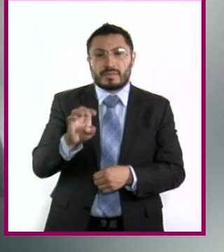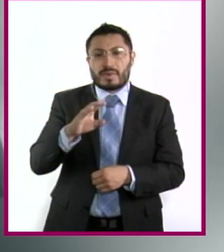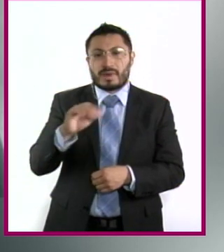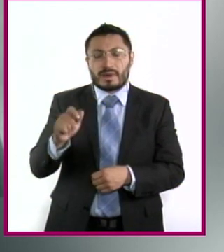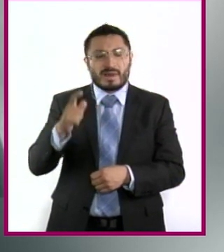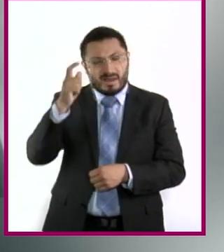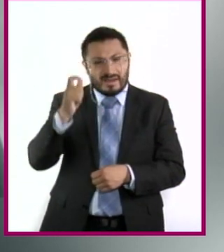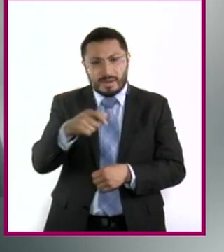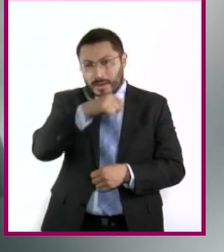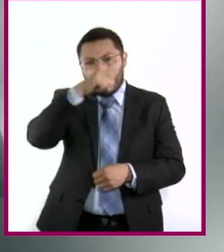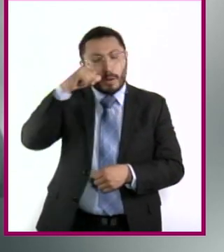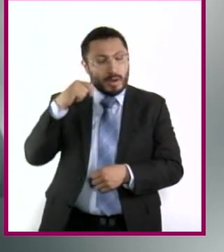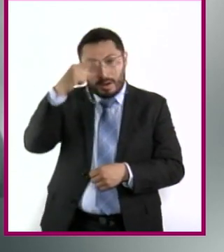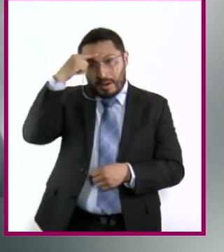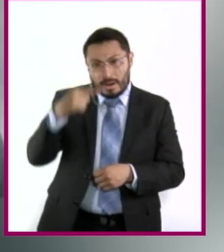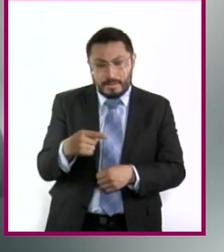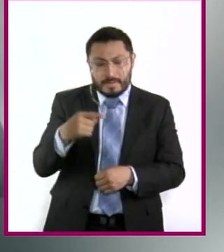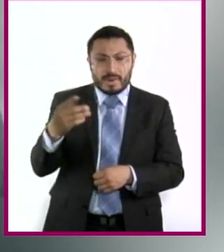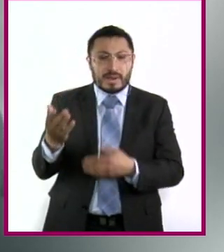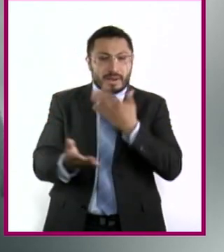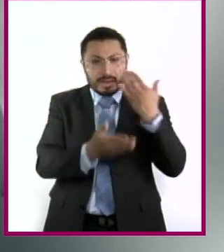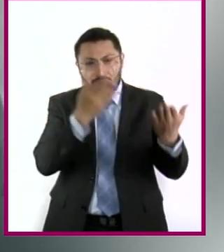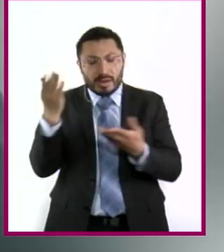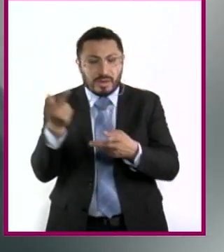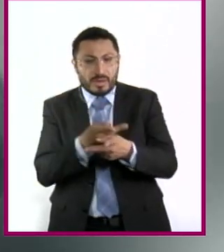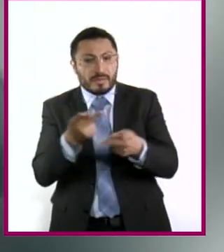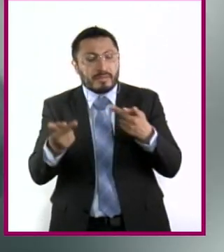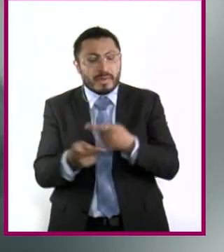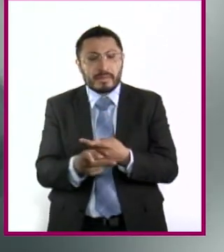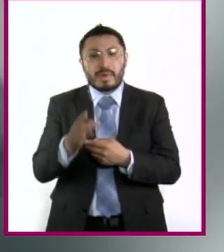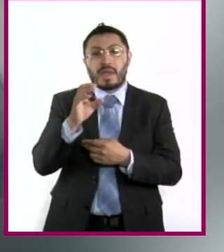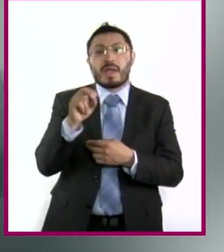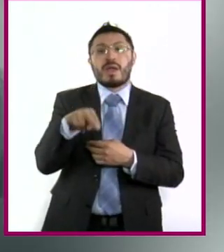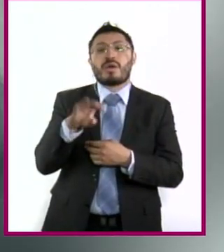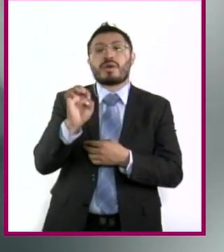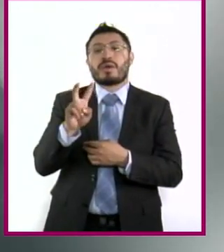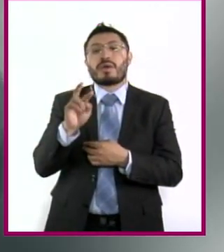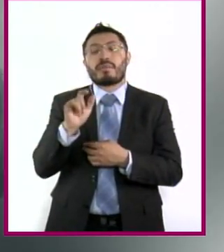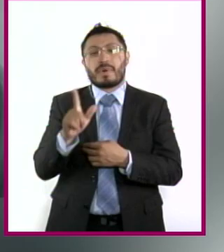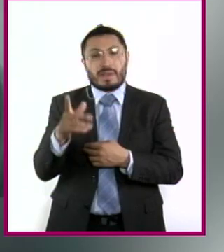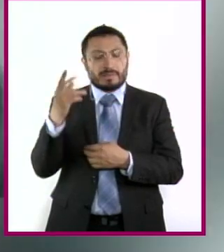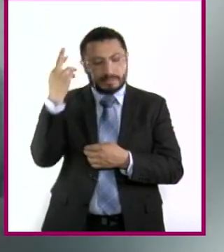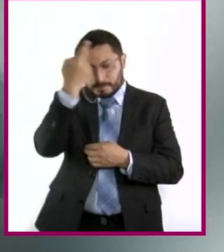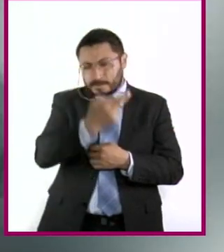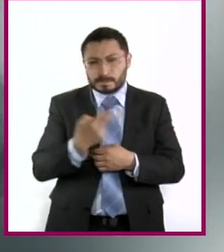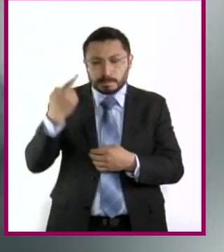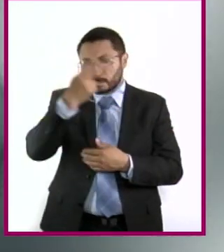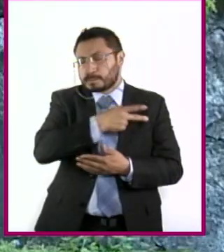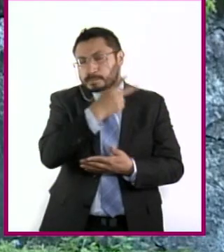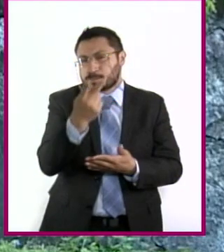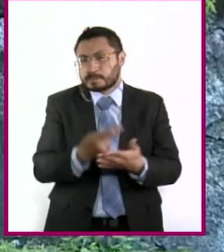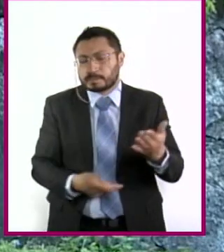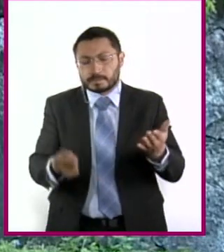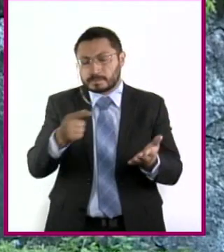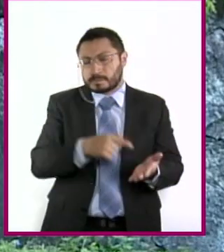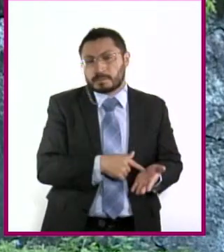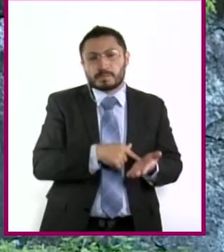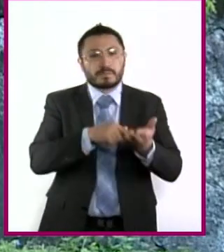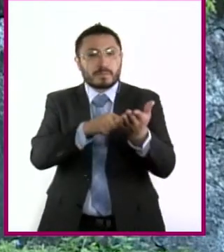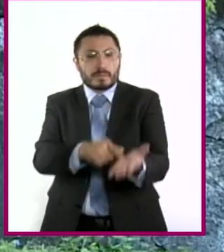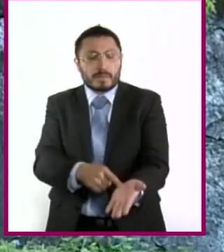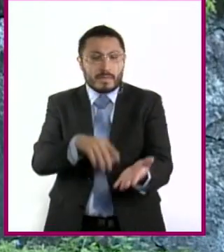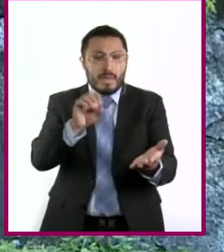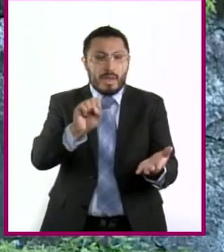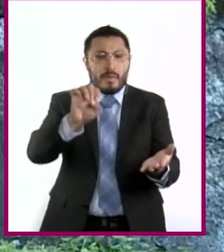para estudios de media superior. En ese sentido, Coneval evalúa ese programa, le hemos dado un análisis a la Secretaría de